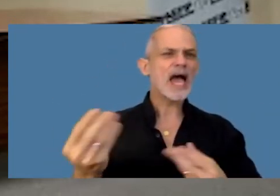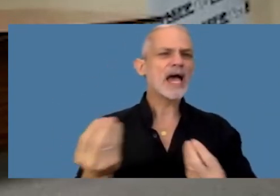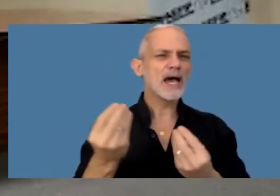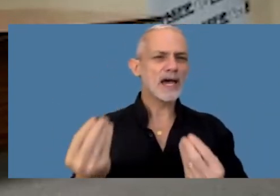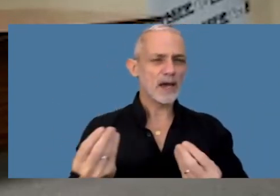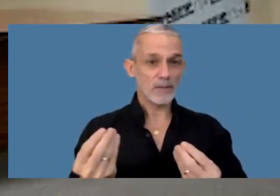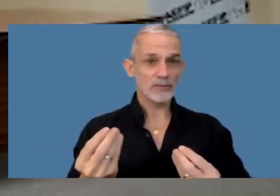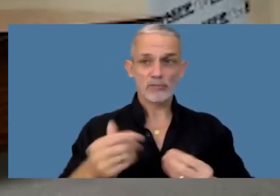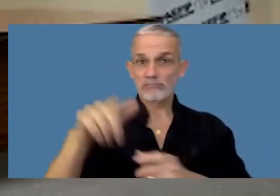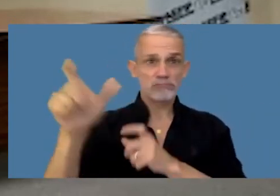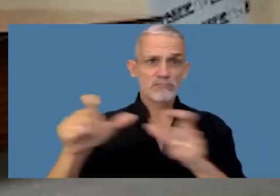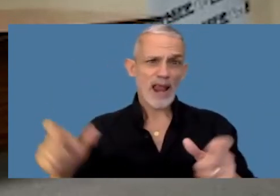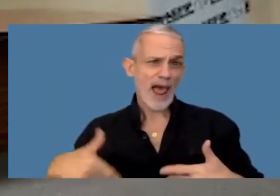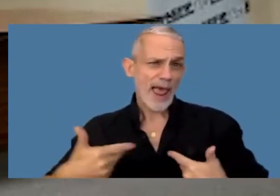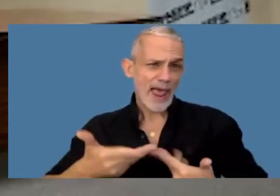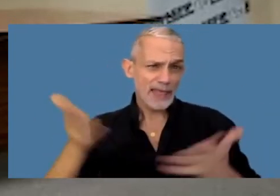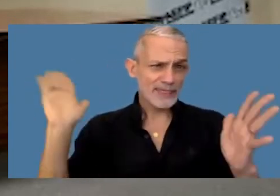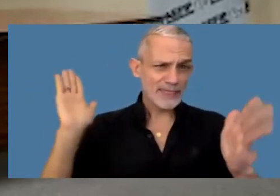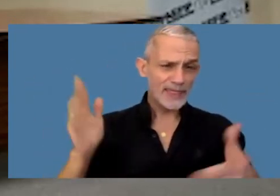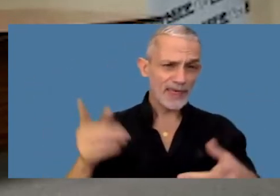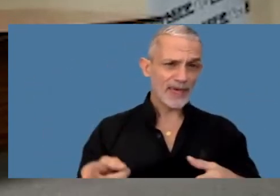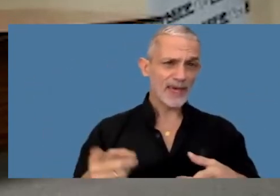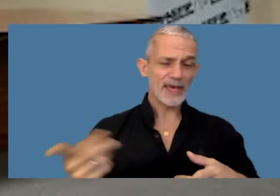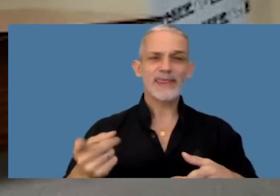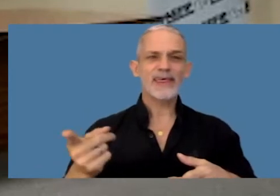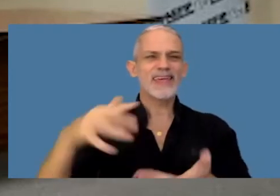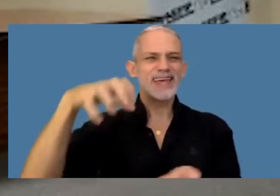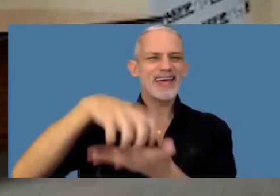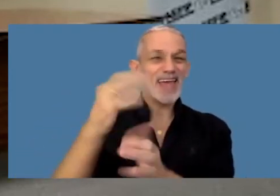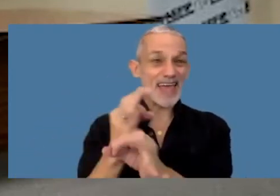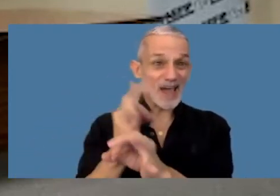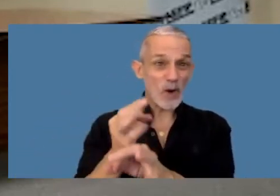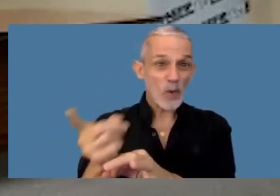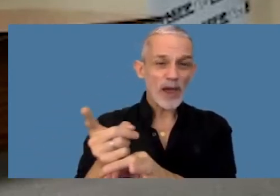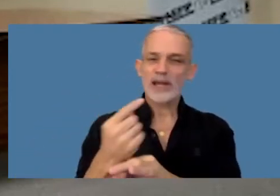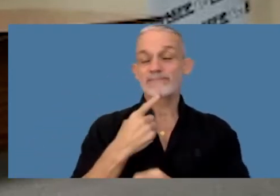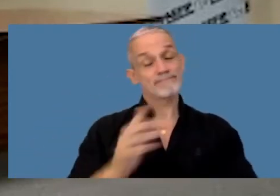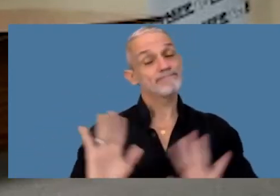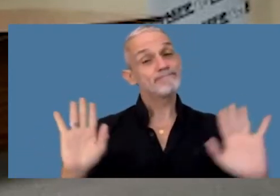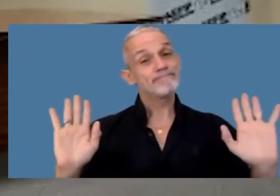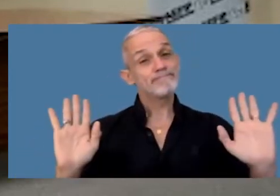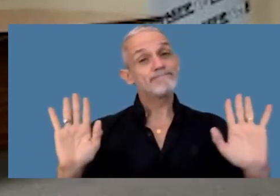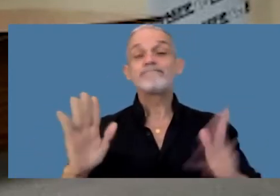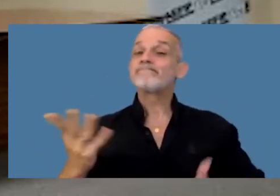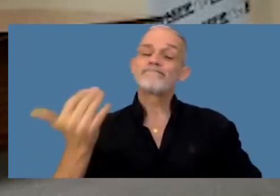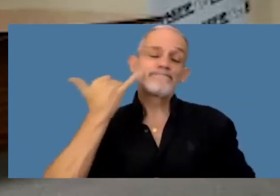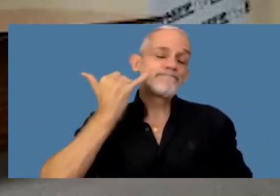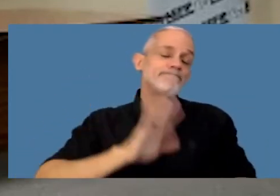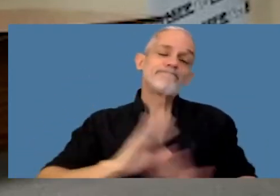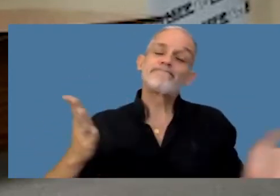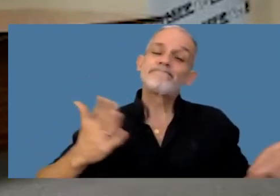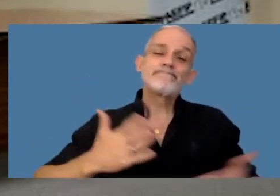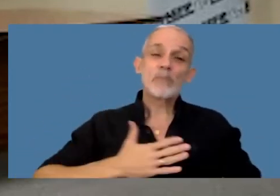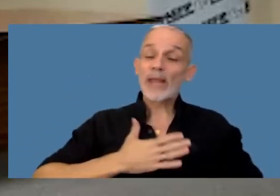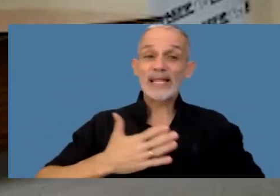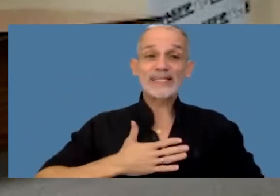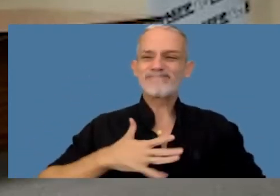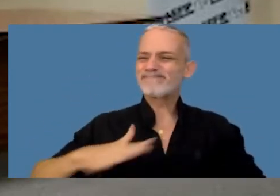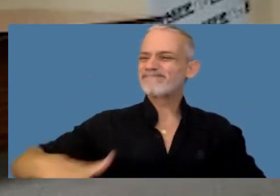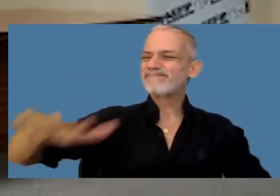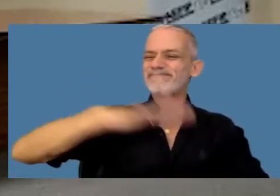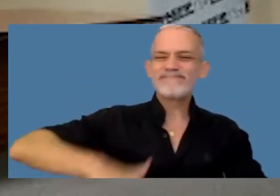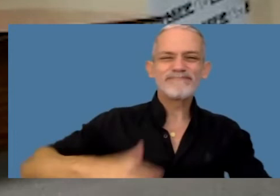la gente del establecimiento educacional le dice, bueno, lamentablemente la comunidad educativa,